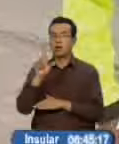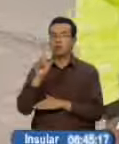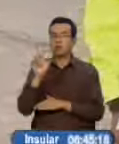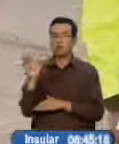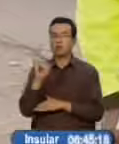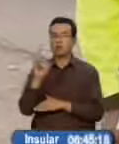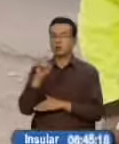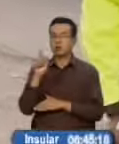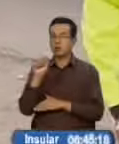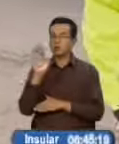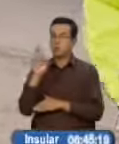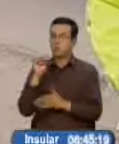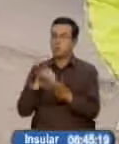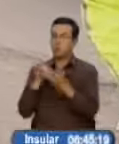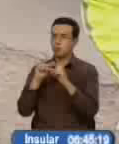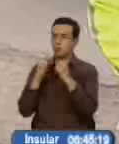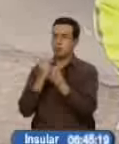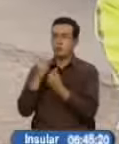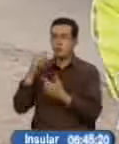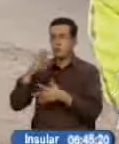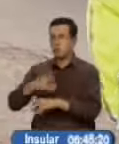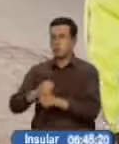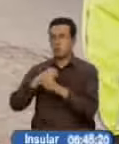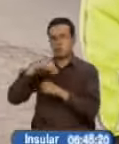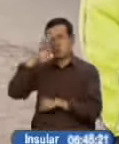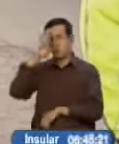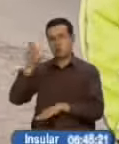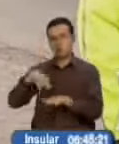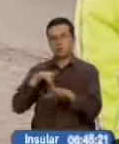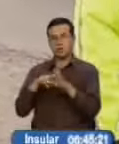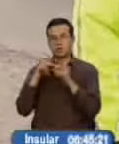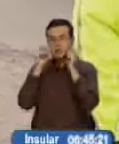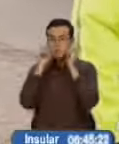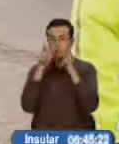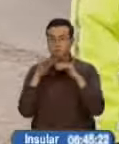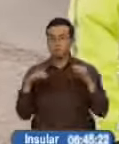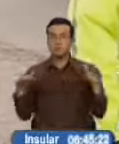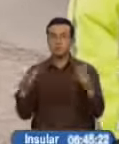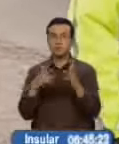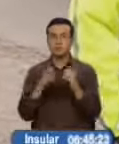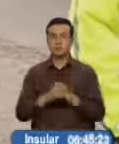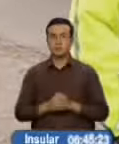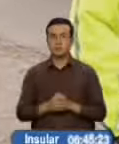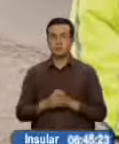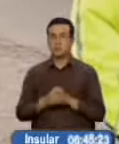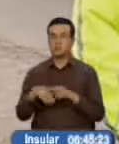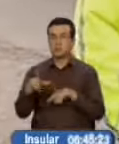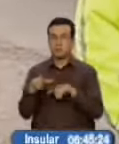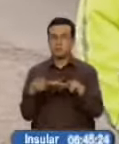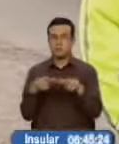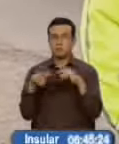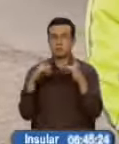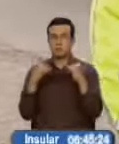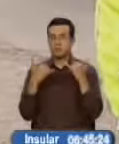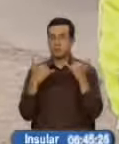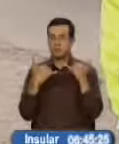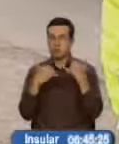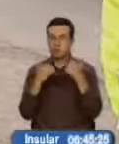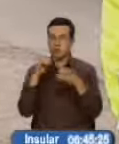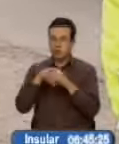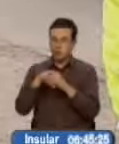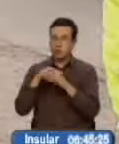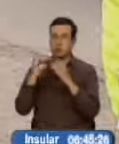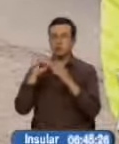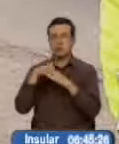es miembro del operativo de seguridad de la Policía Nacional, para este sector del escenario deportivo, también a la parte interna